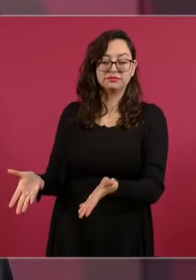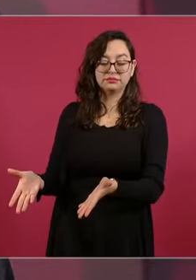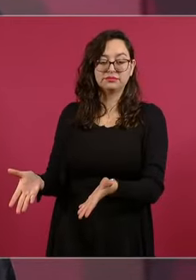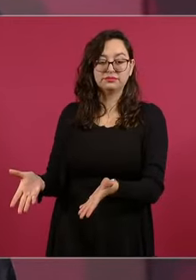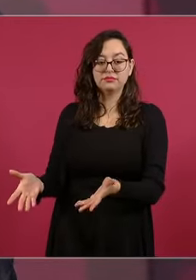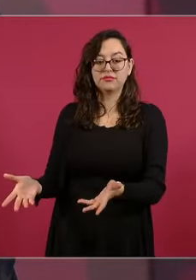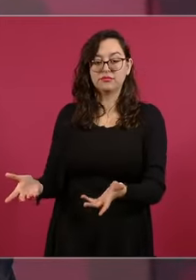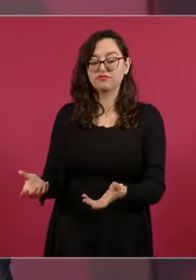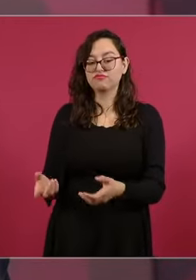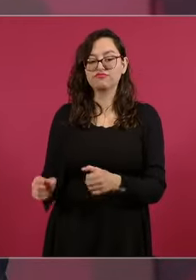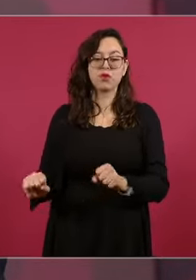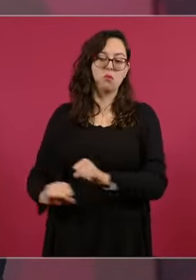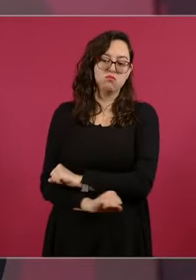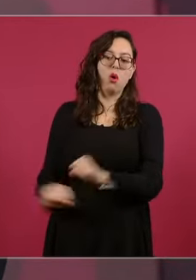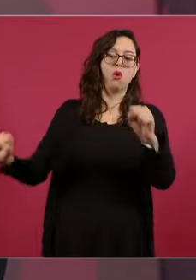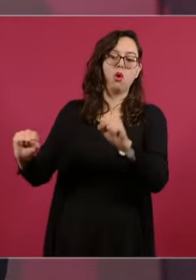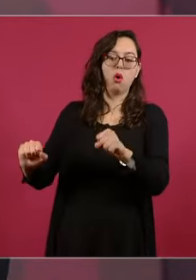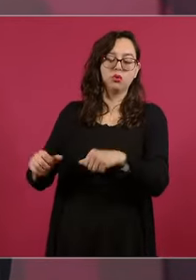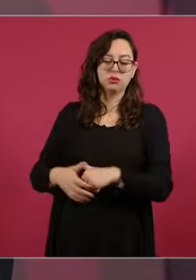un explosivo,